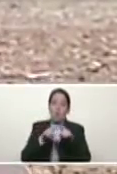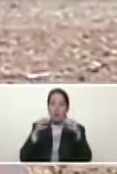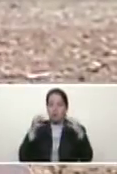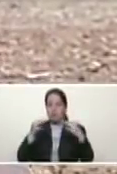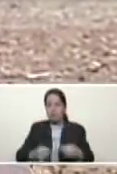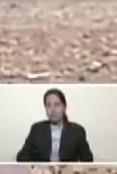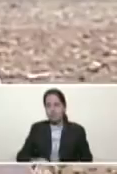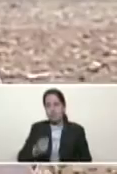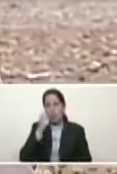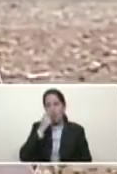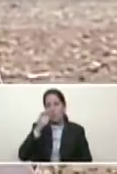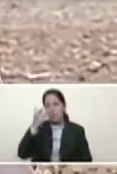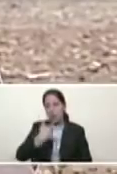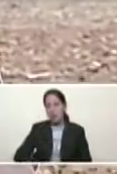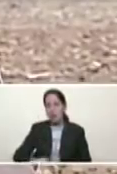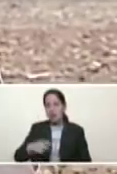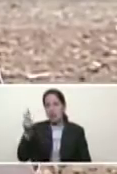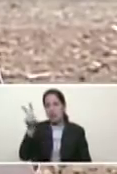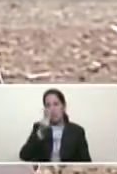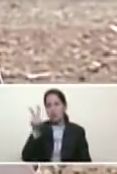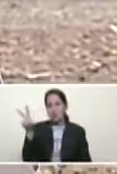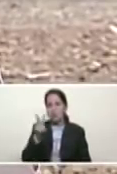Venezuela.